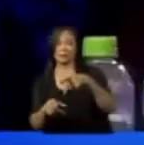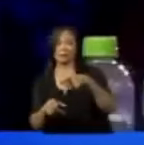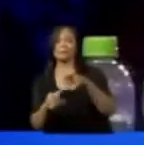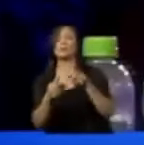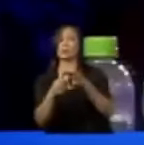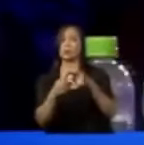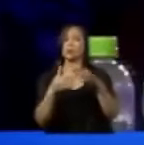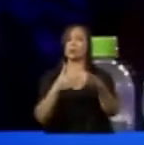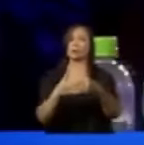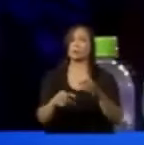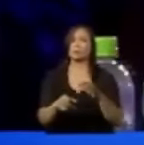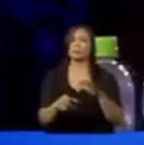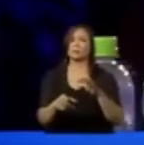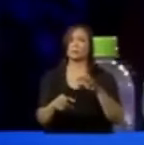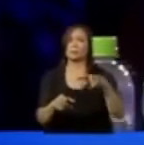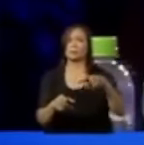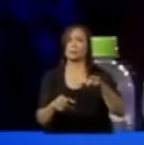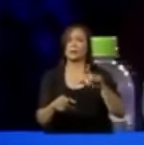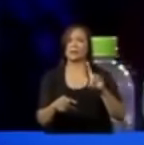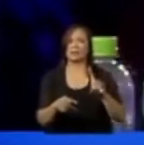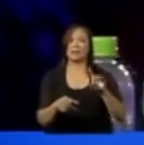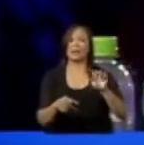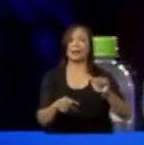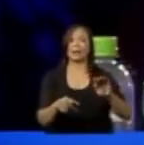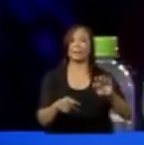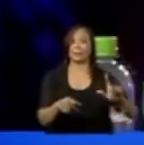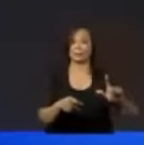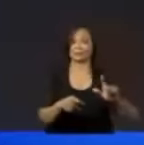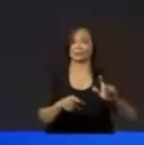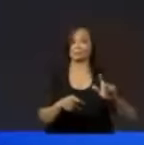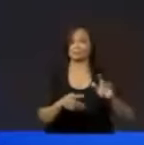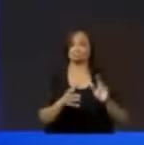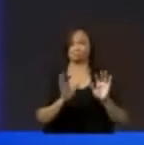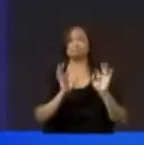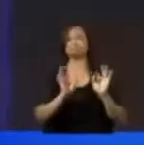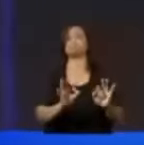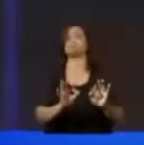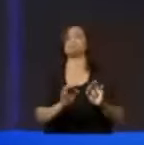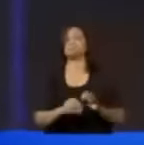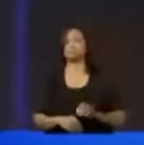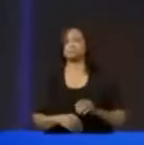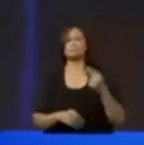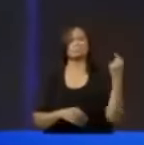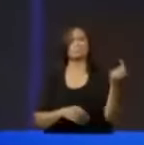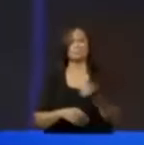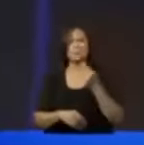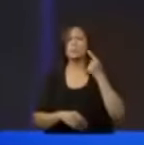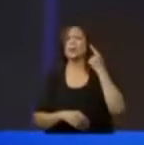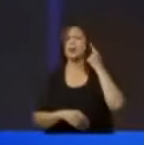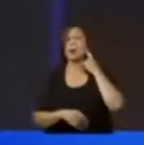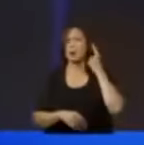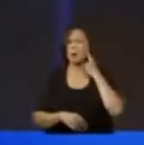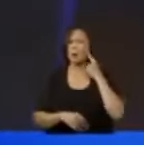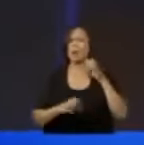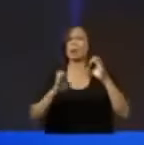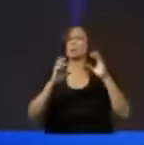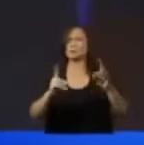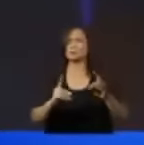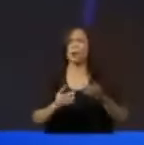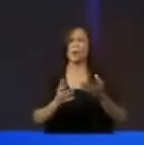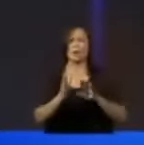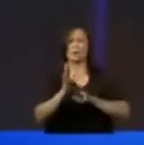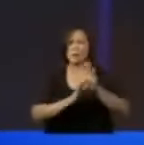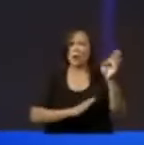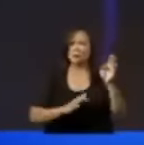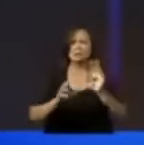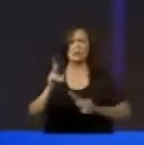el candidato del Partido de la Liberación Dominicana, Abel Martínez. Bien, siempre hemos escuchado que la educación es la base del